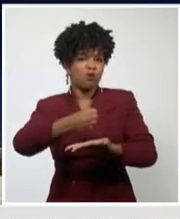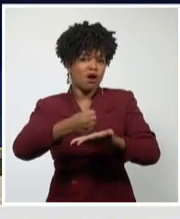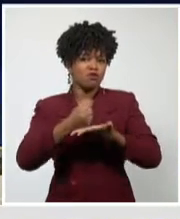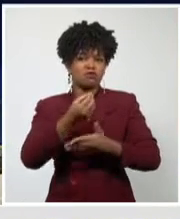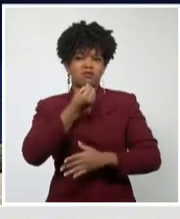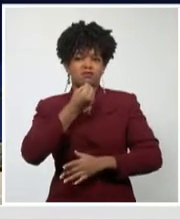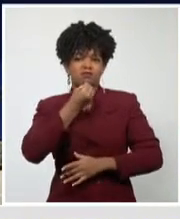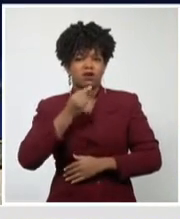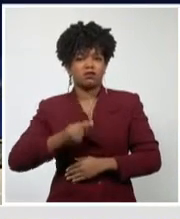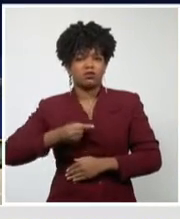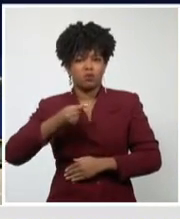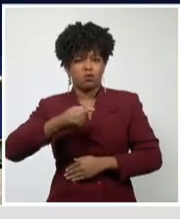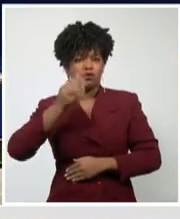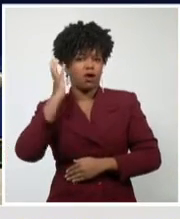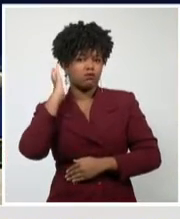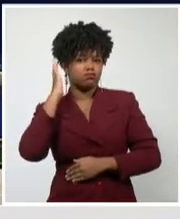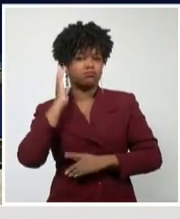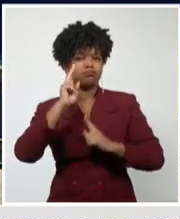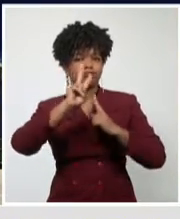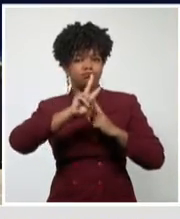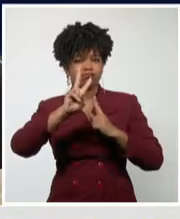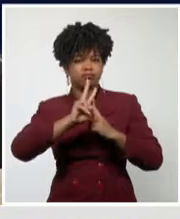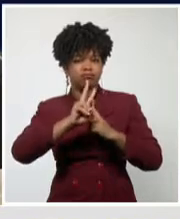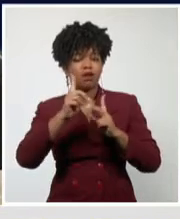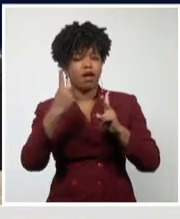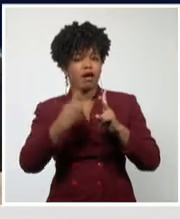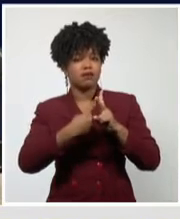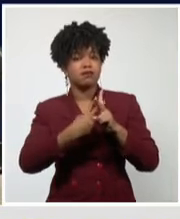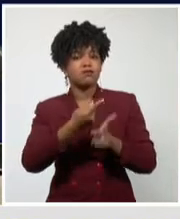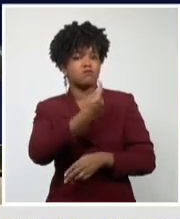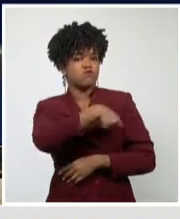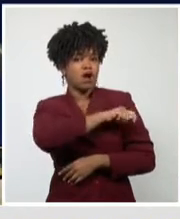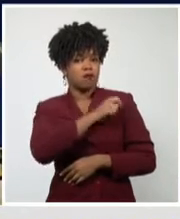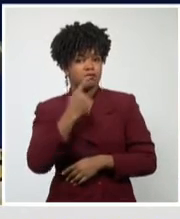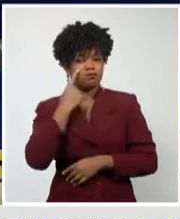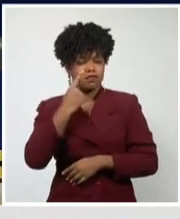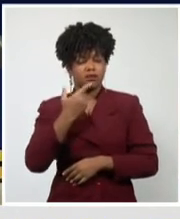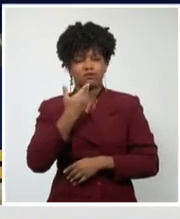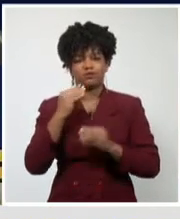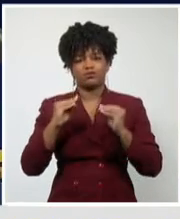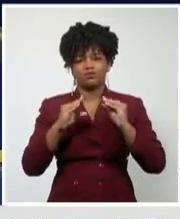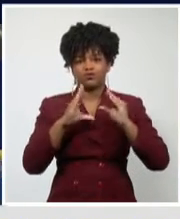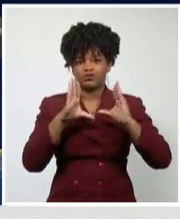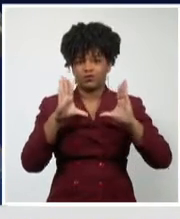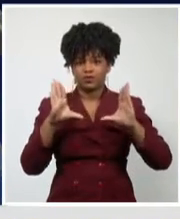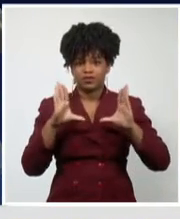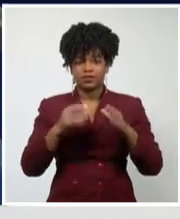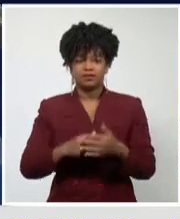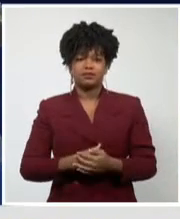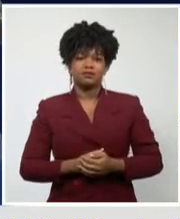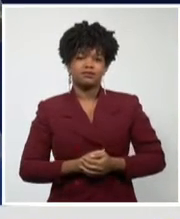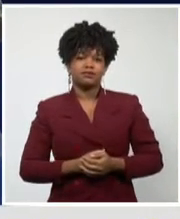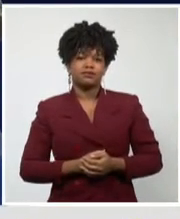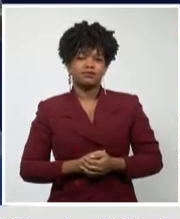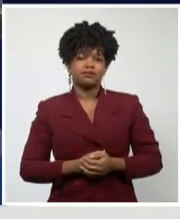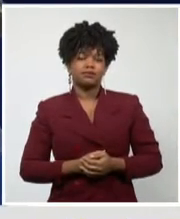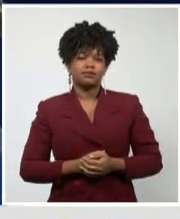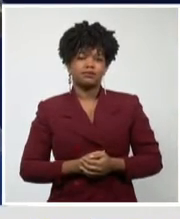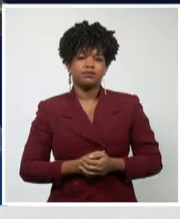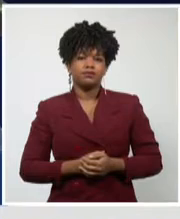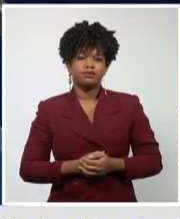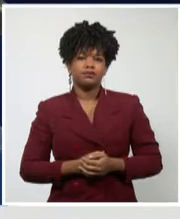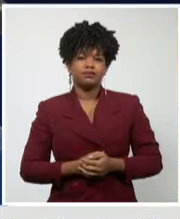esta conferencia y a todos los que nos siguen de una forma u otra. Bueno, comenzamos en